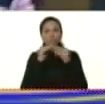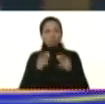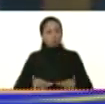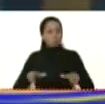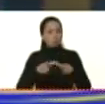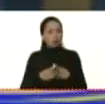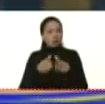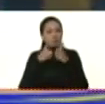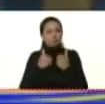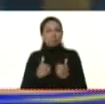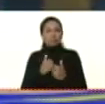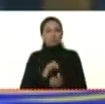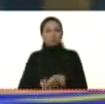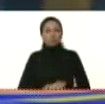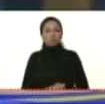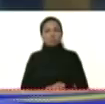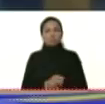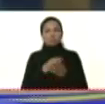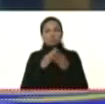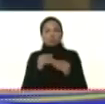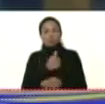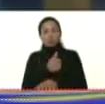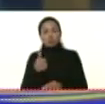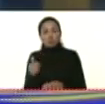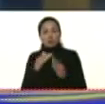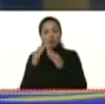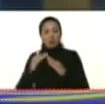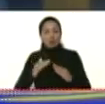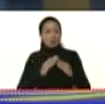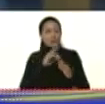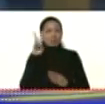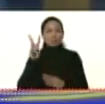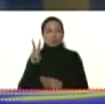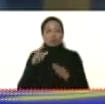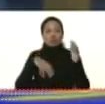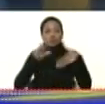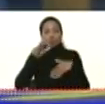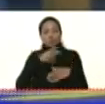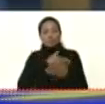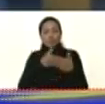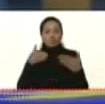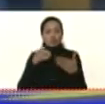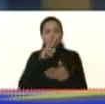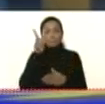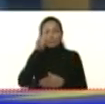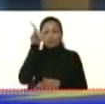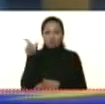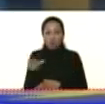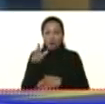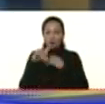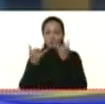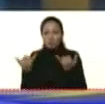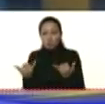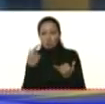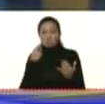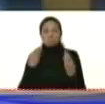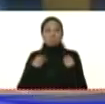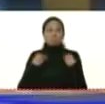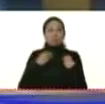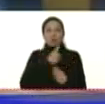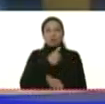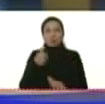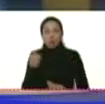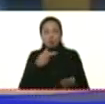urbanismos, todos los viviendos venezolanos, ya son casi 12 millones de venezolanos y venezolanas que viven en